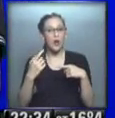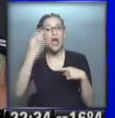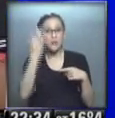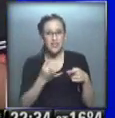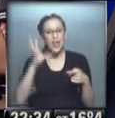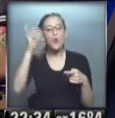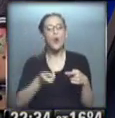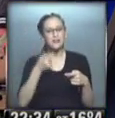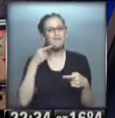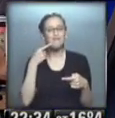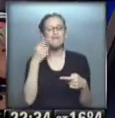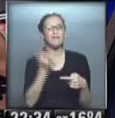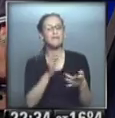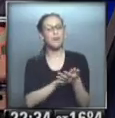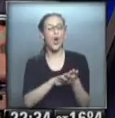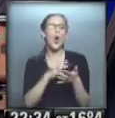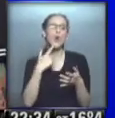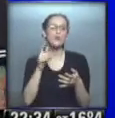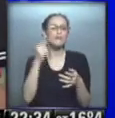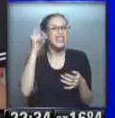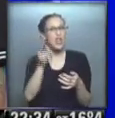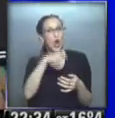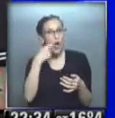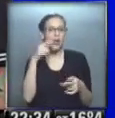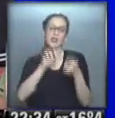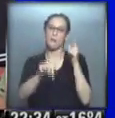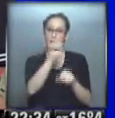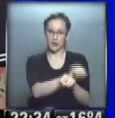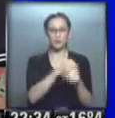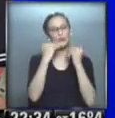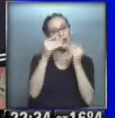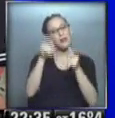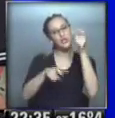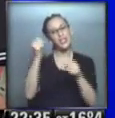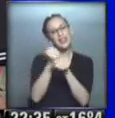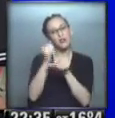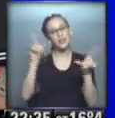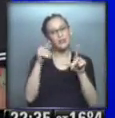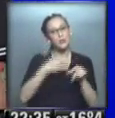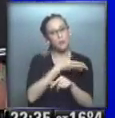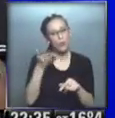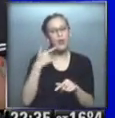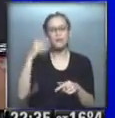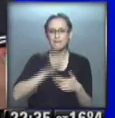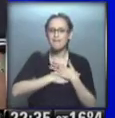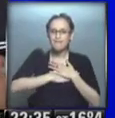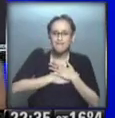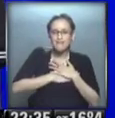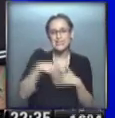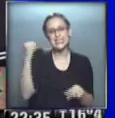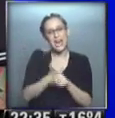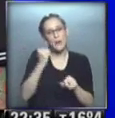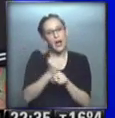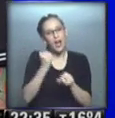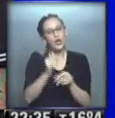episodio. Hermoso. Un clásico de los violadores. Y bueno, muchas gracias a la gente del archivo de la televisión pública que con tanto cariño trabaja también para